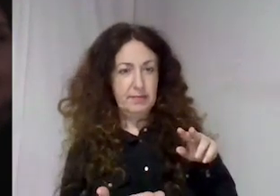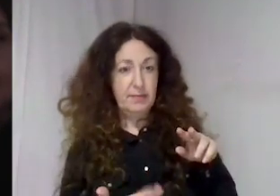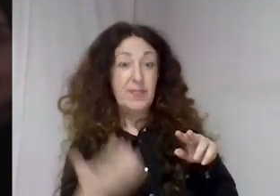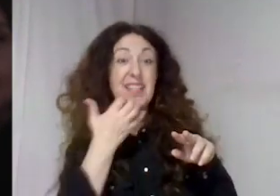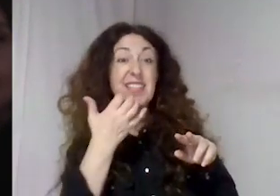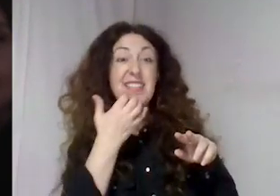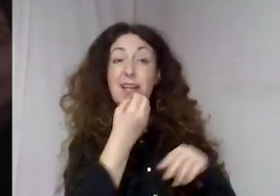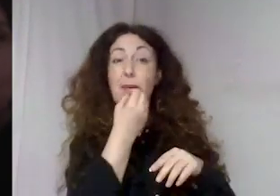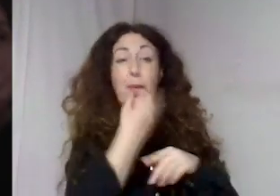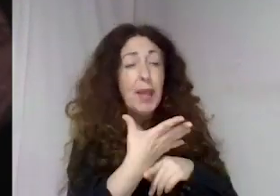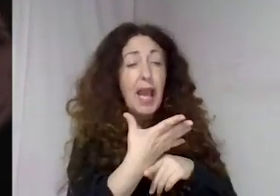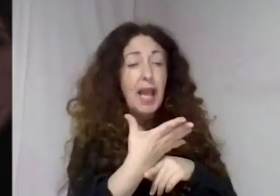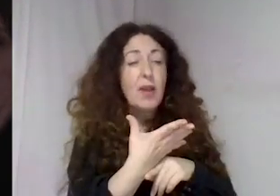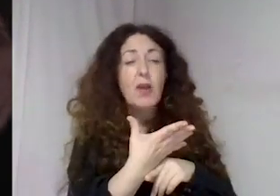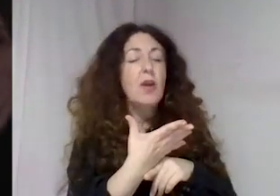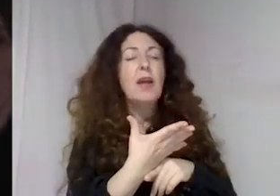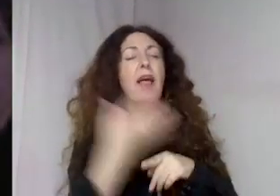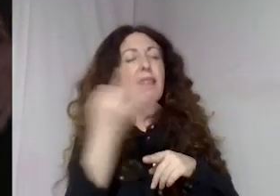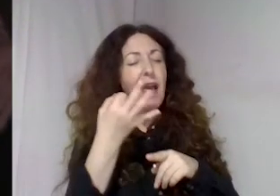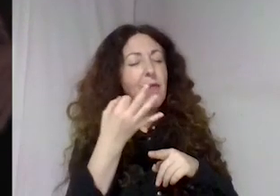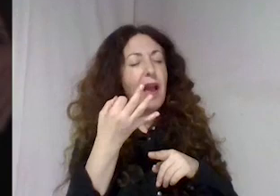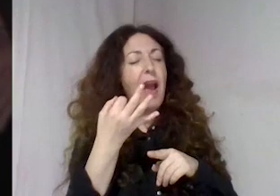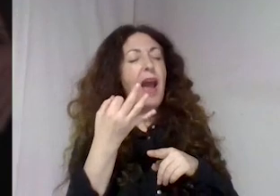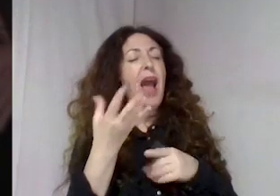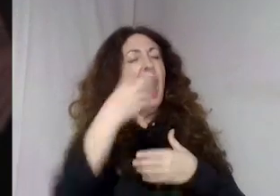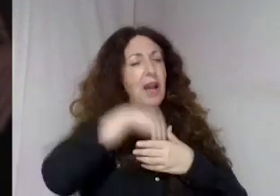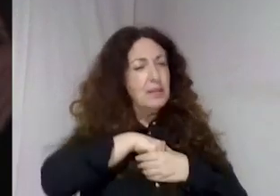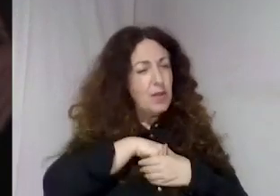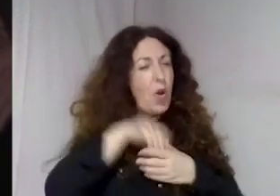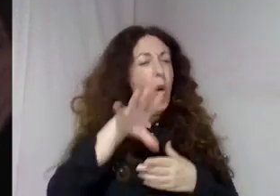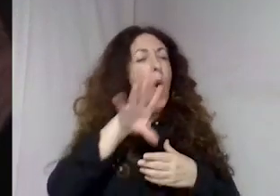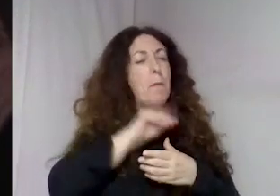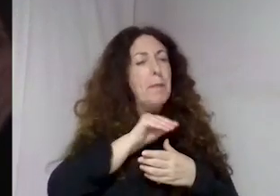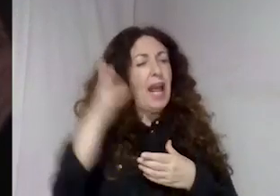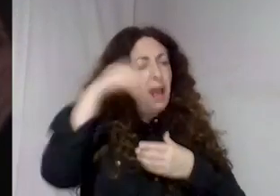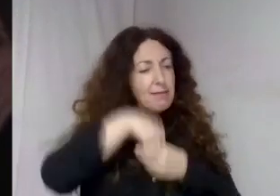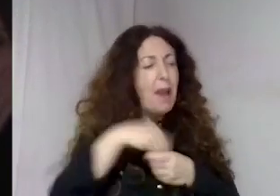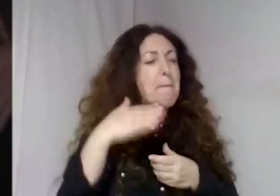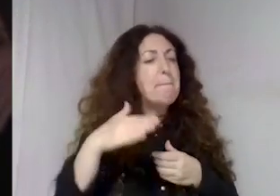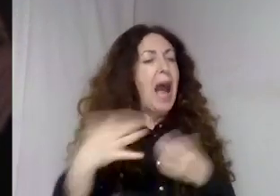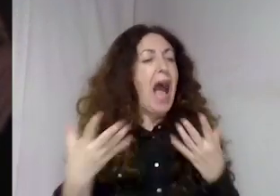y hacen también muchas tropelías. Con este cuento, Italo Calvino lo que nos está diciendo es que